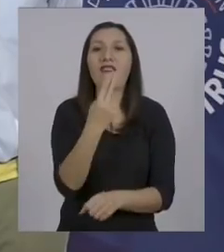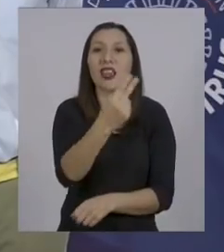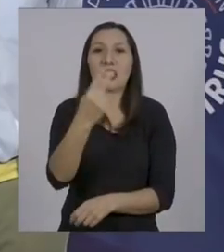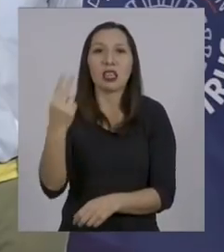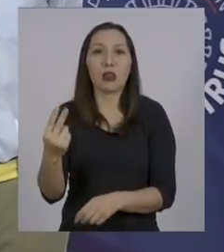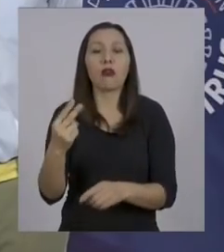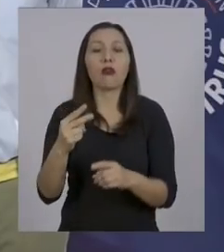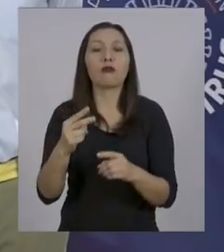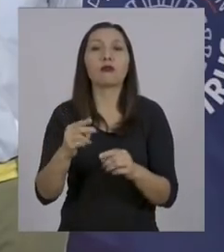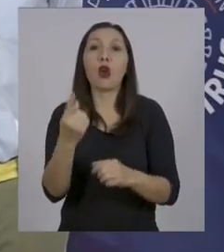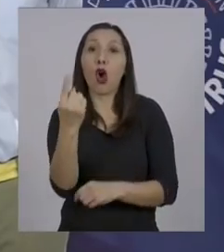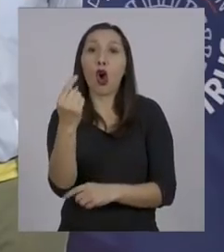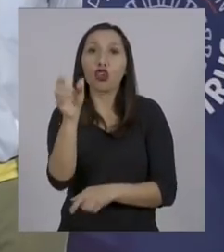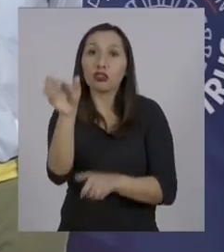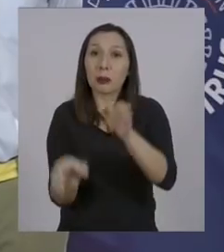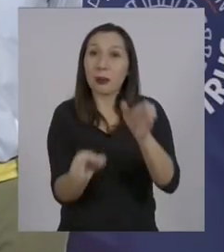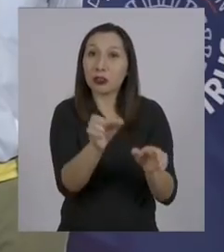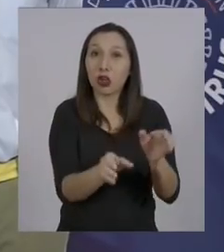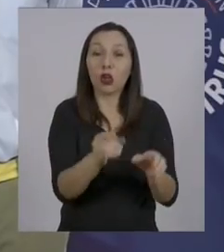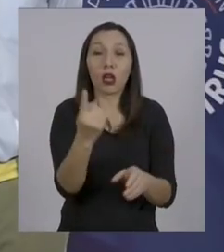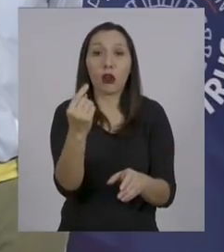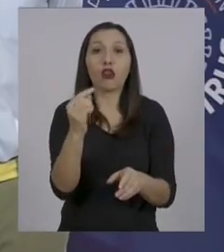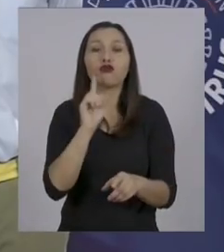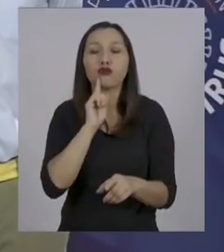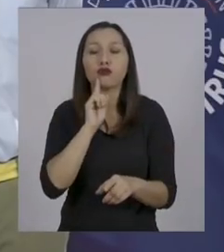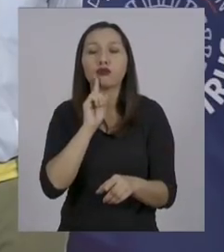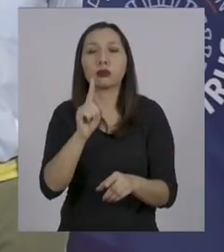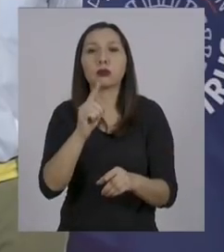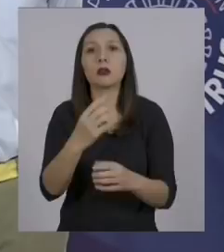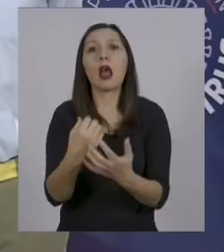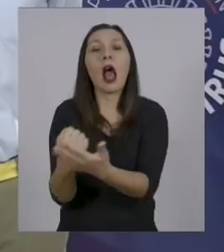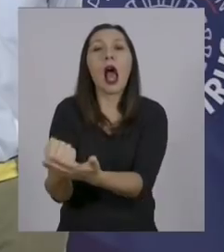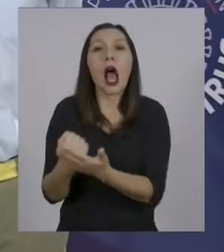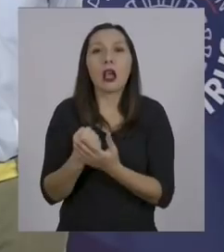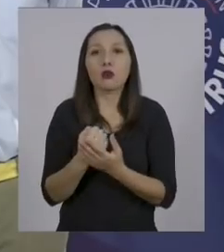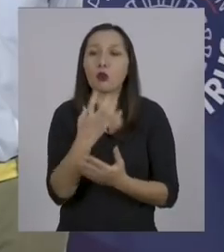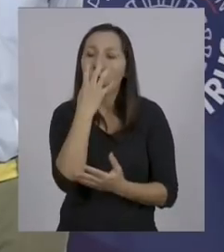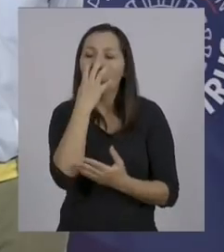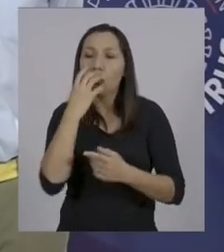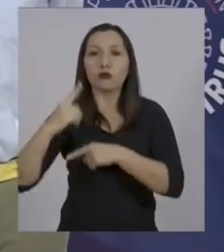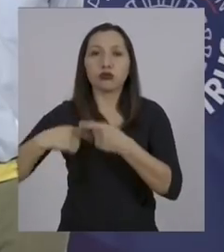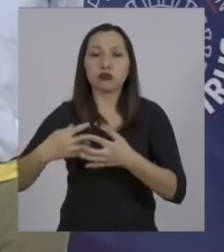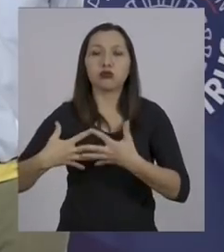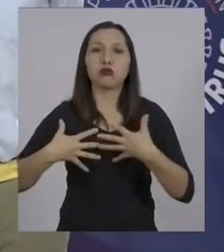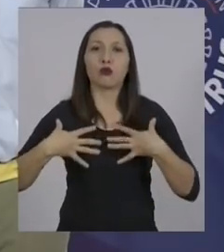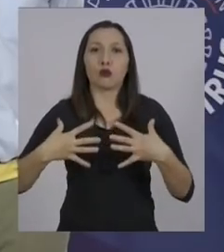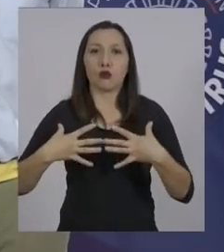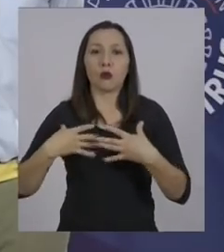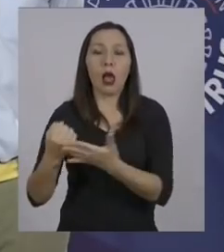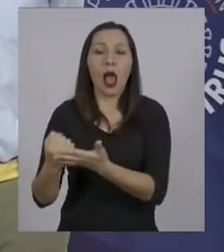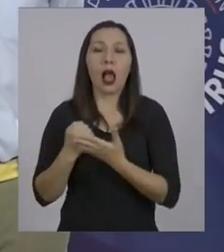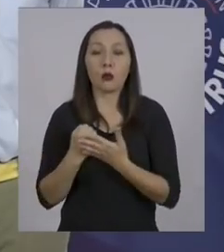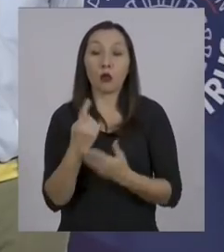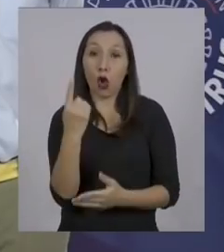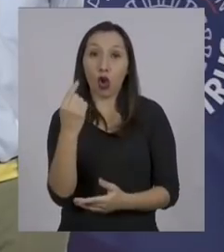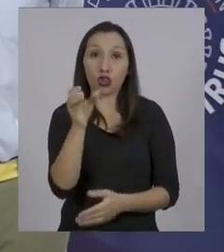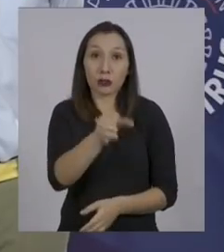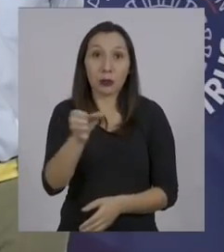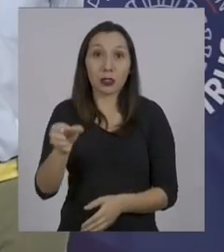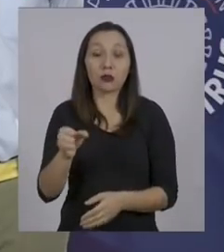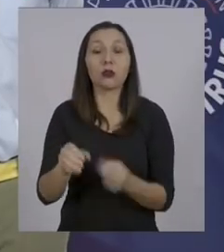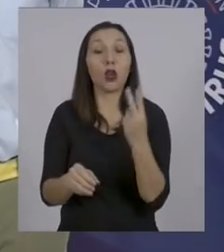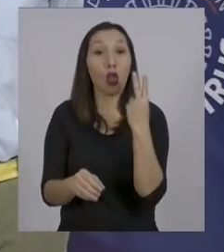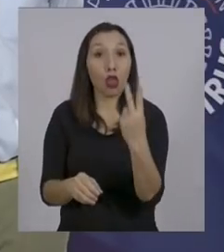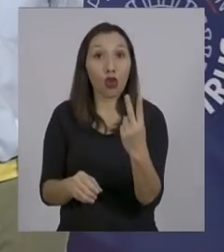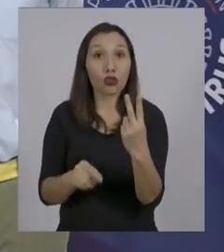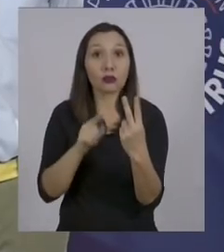casos. 11 pacientes están en ventilación mecánica, y de estos 11 pacientes hay